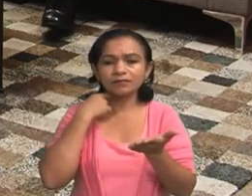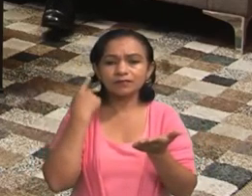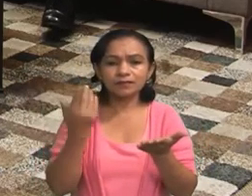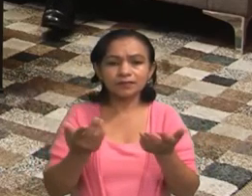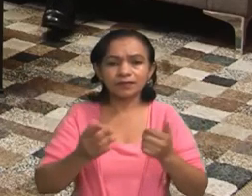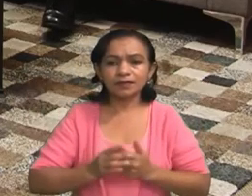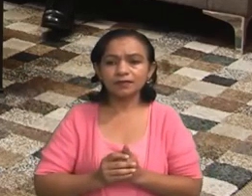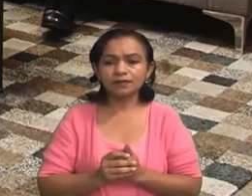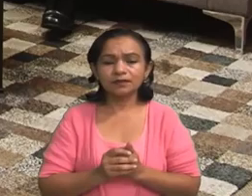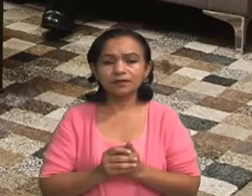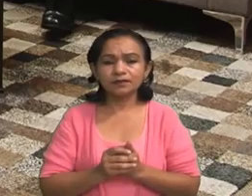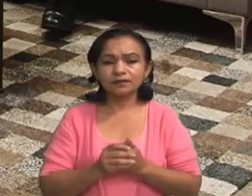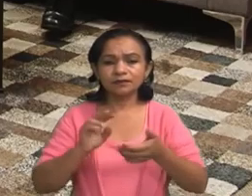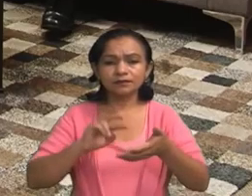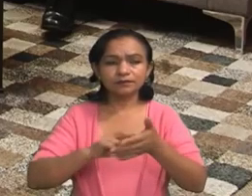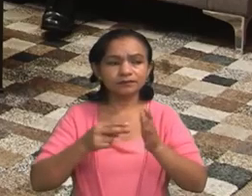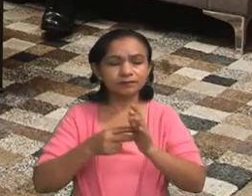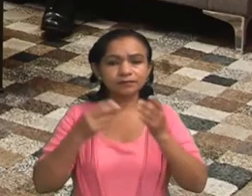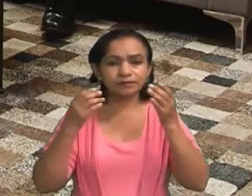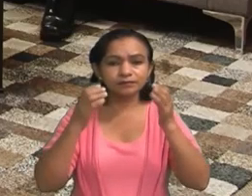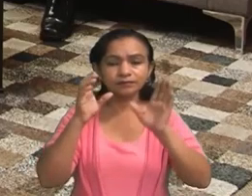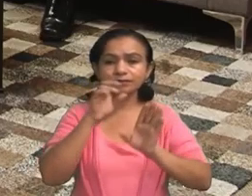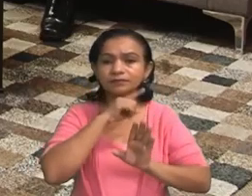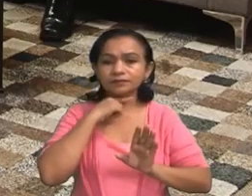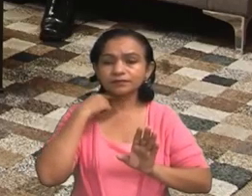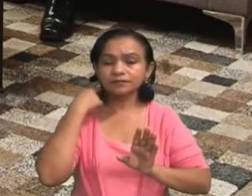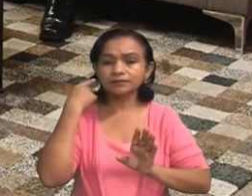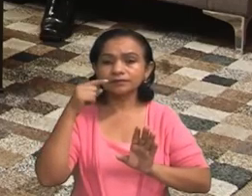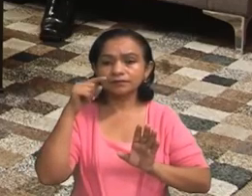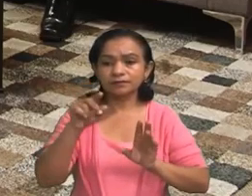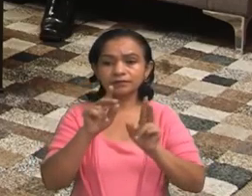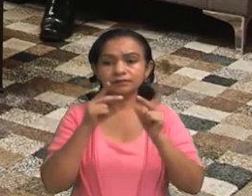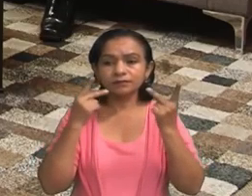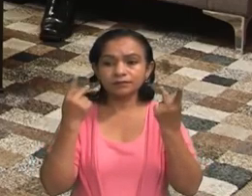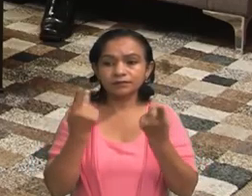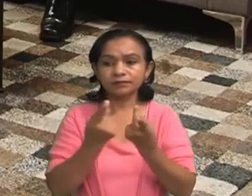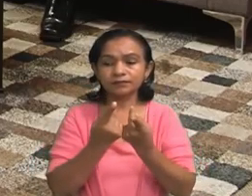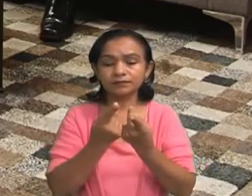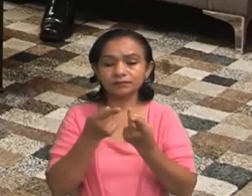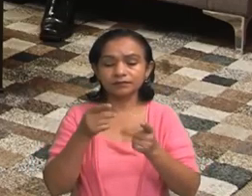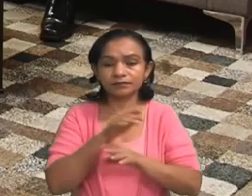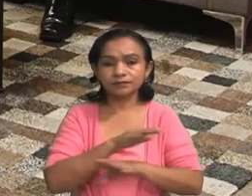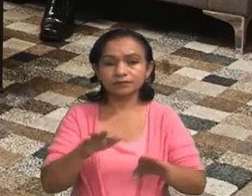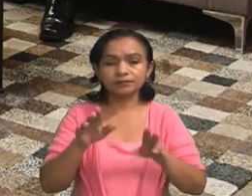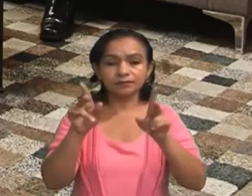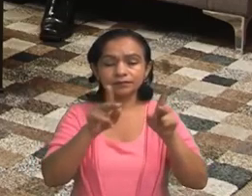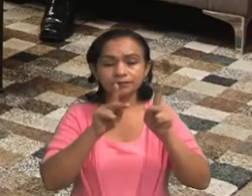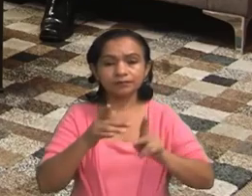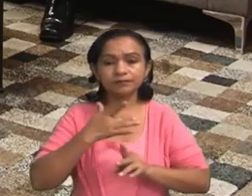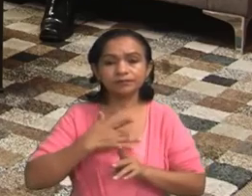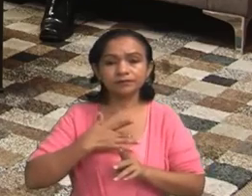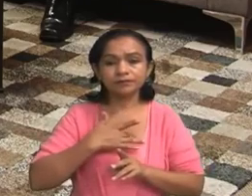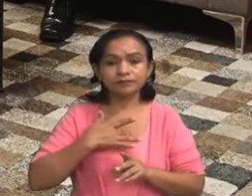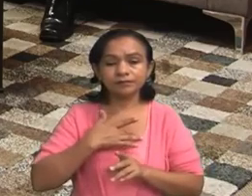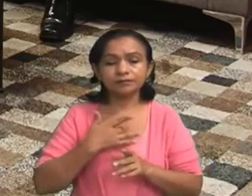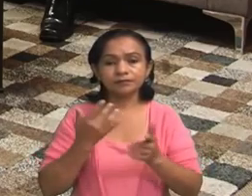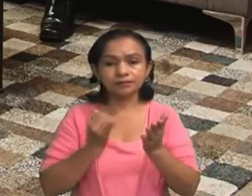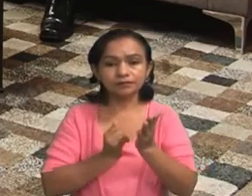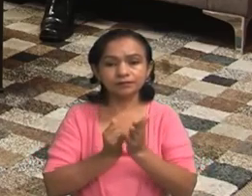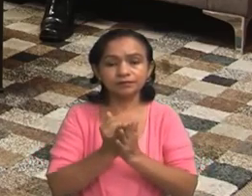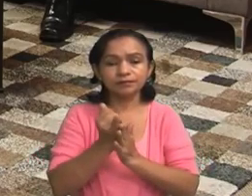pero sin ningún tipo de incidencia real en el terreno con las poblaciones, que al final son para quienes se sirven, es decir, las